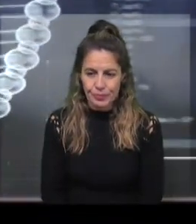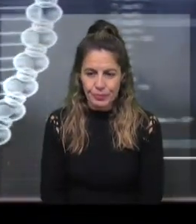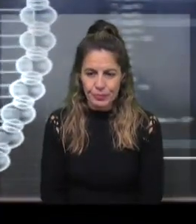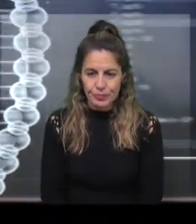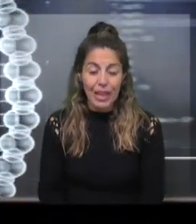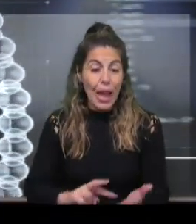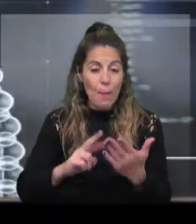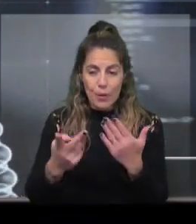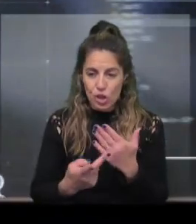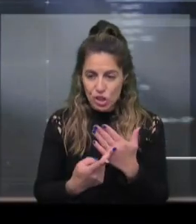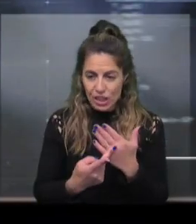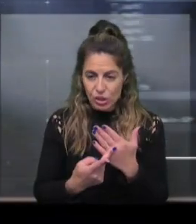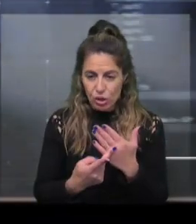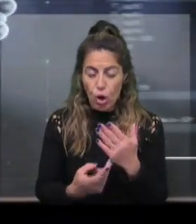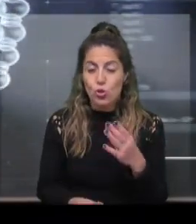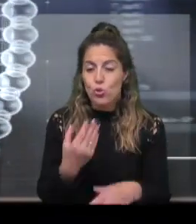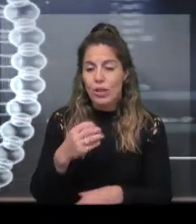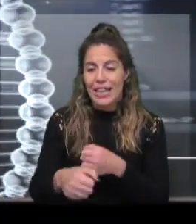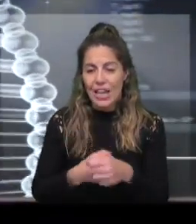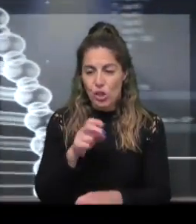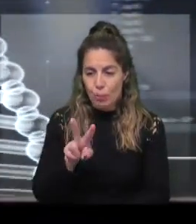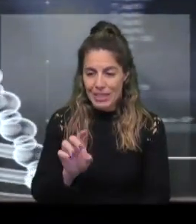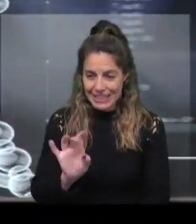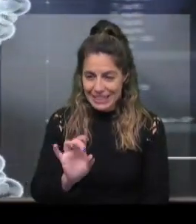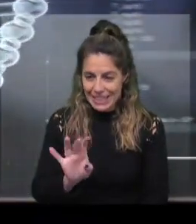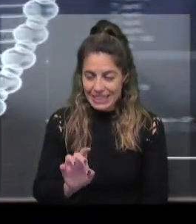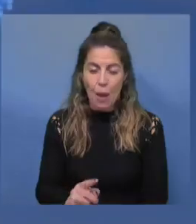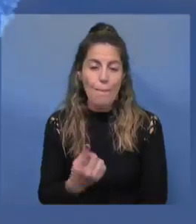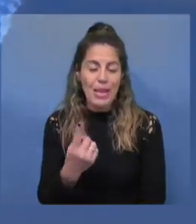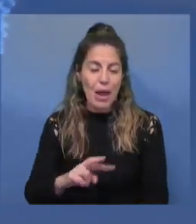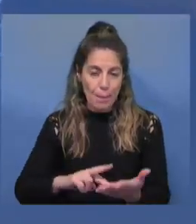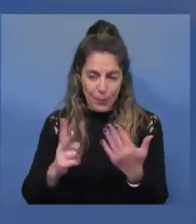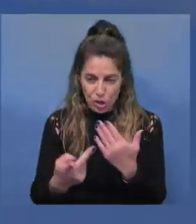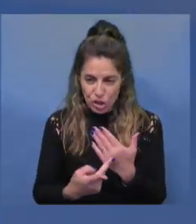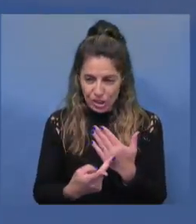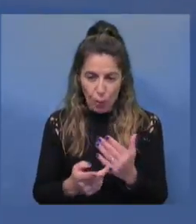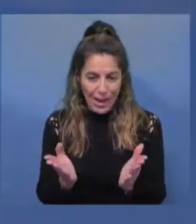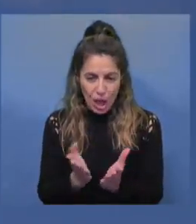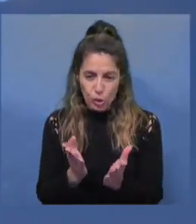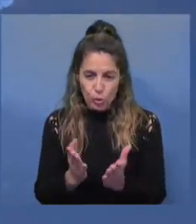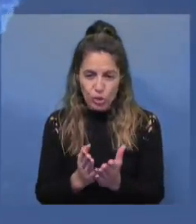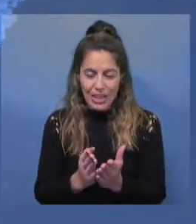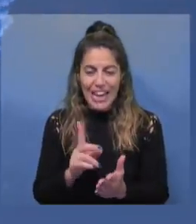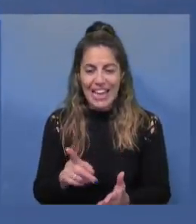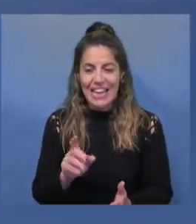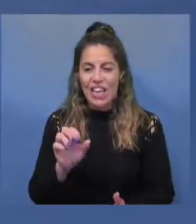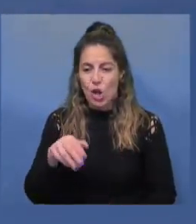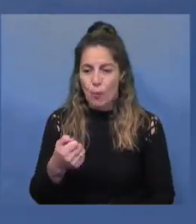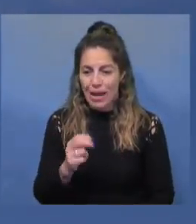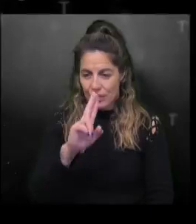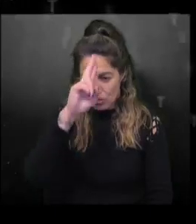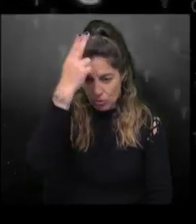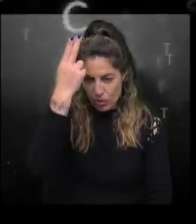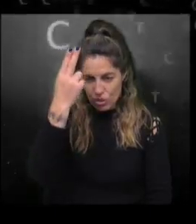El proyecto UruGenome surge en el 2015 y fue como el primer proyecto para estudiar el genoma de los uruguayos. Y en su